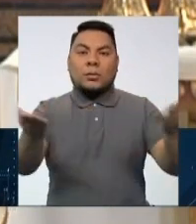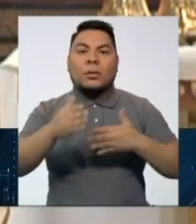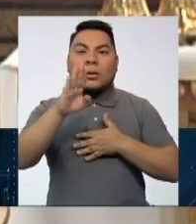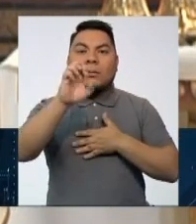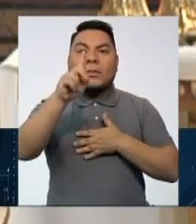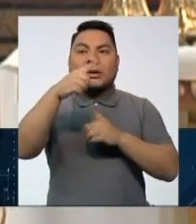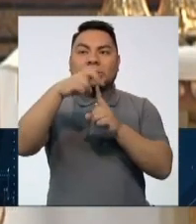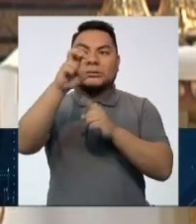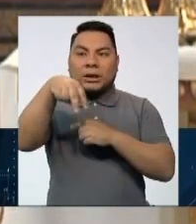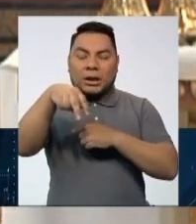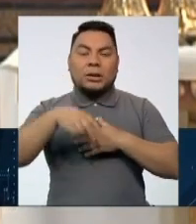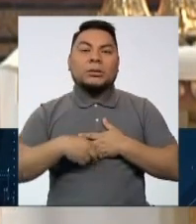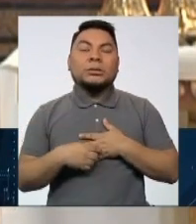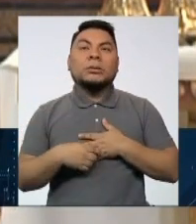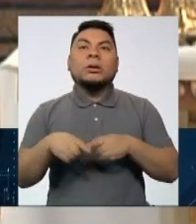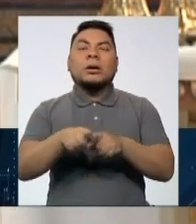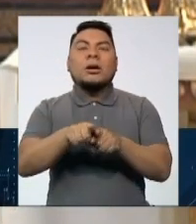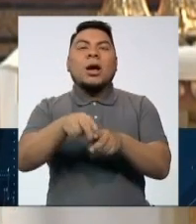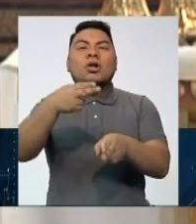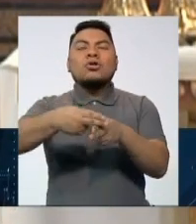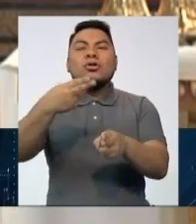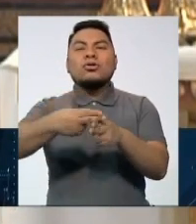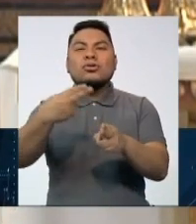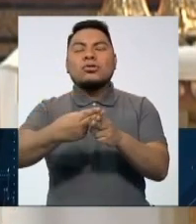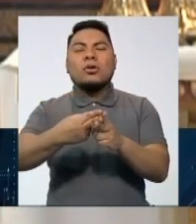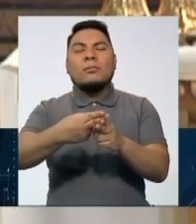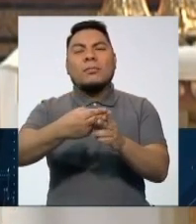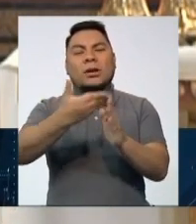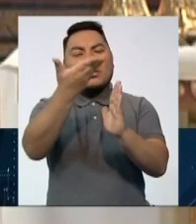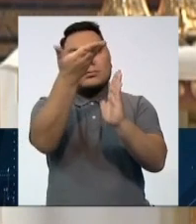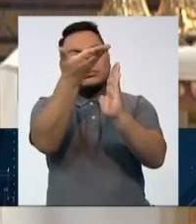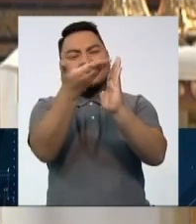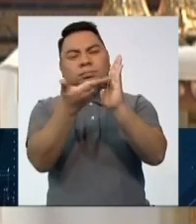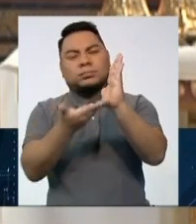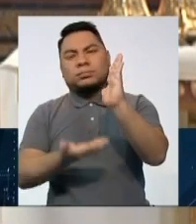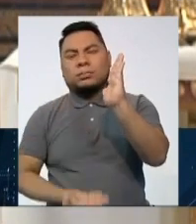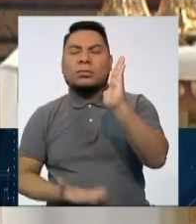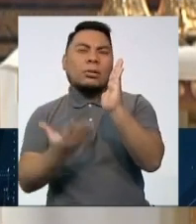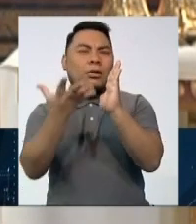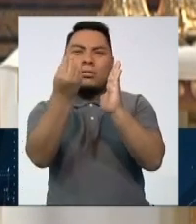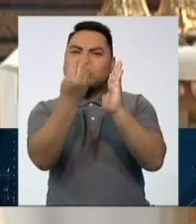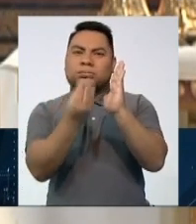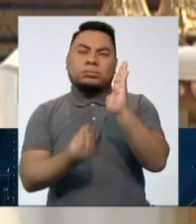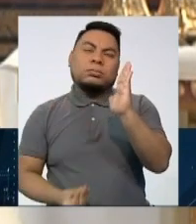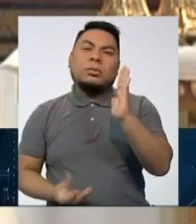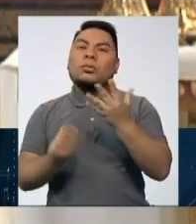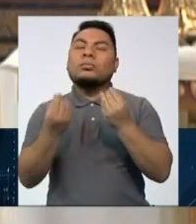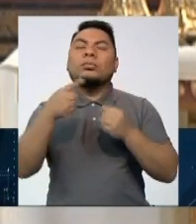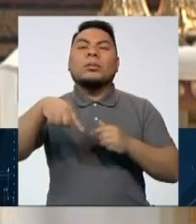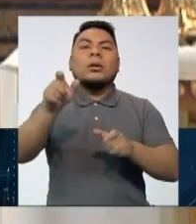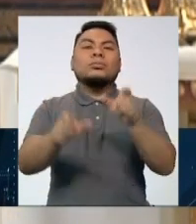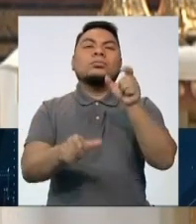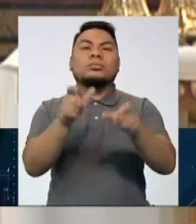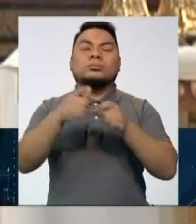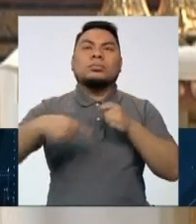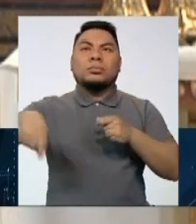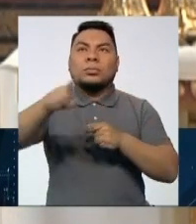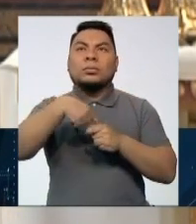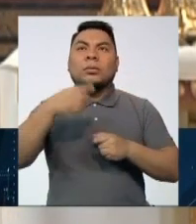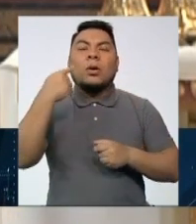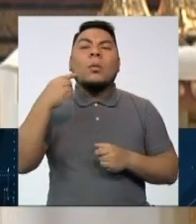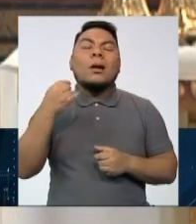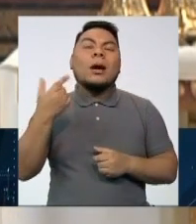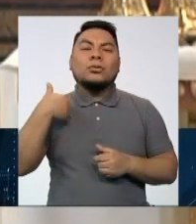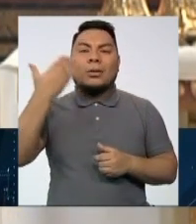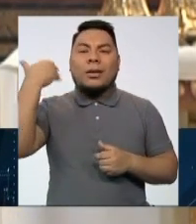Lis. La lista sería interminable si nombro a los compañeros jesuitas que